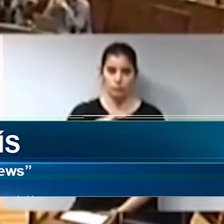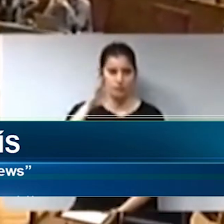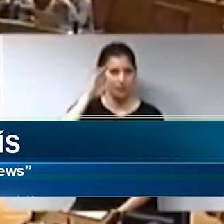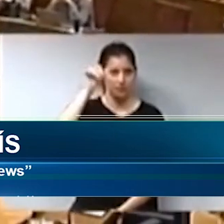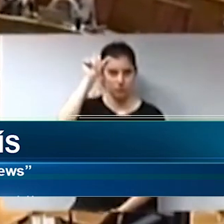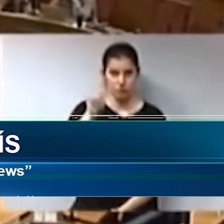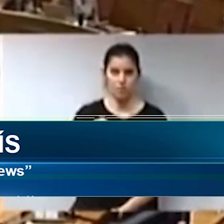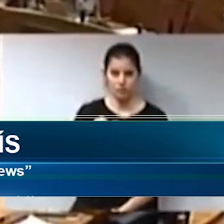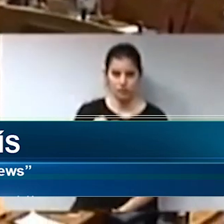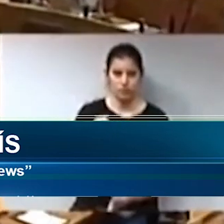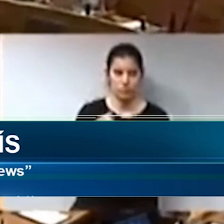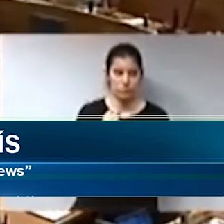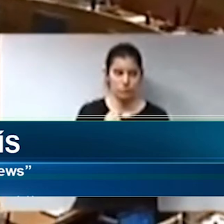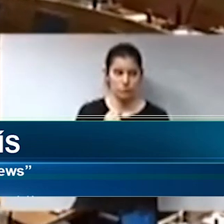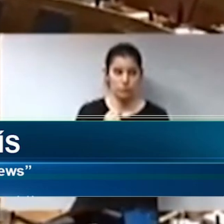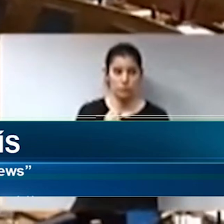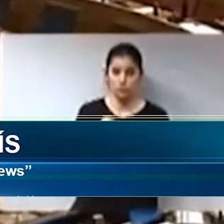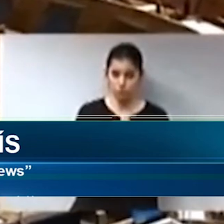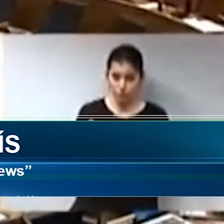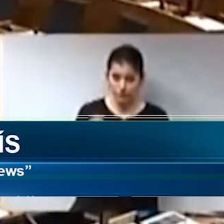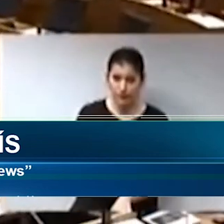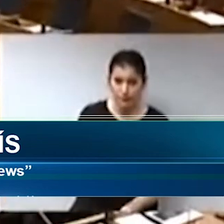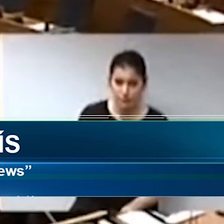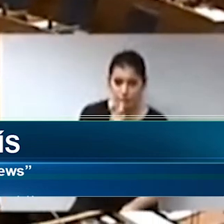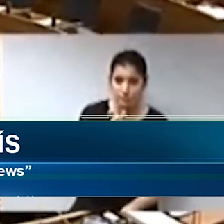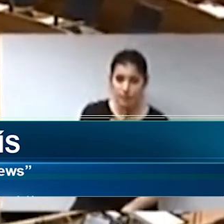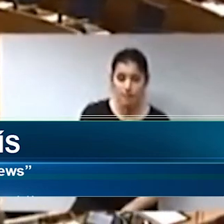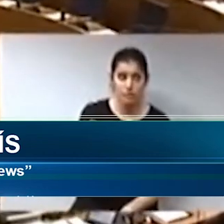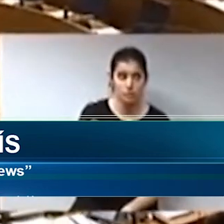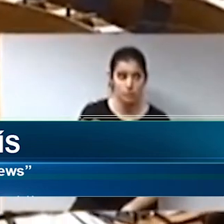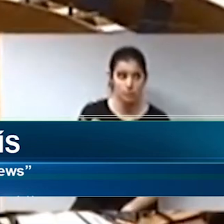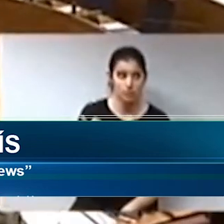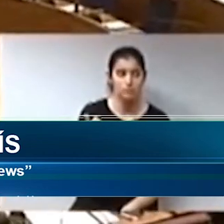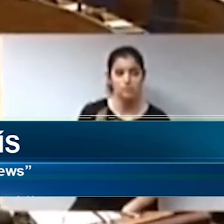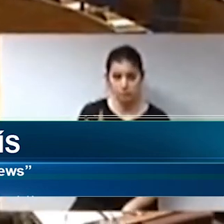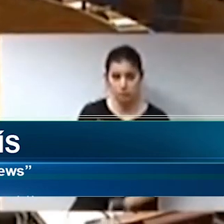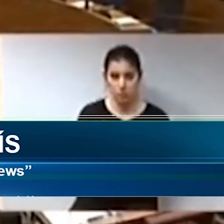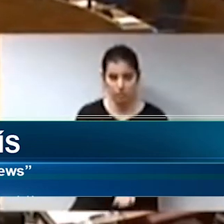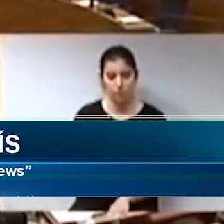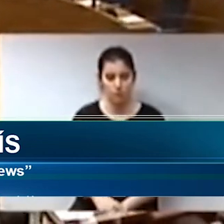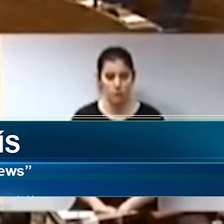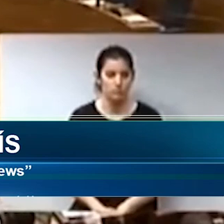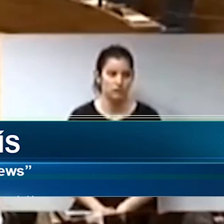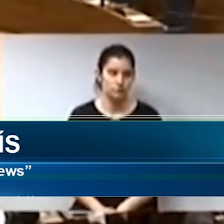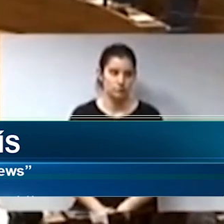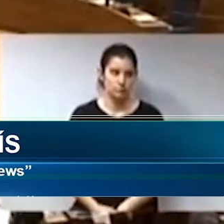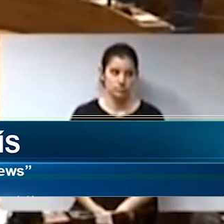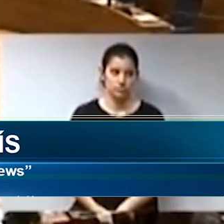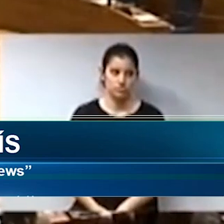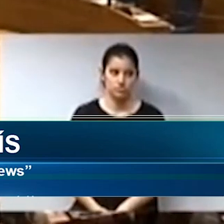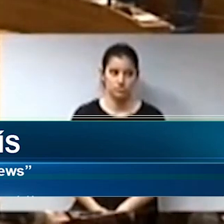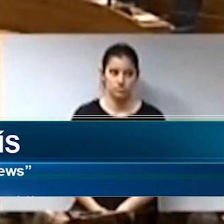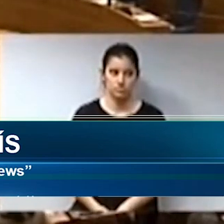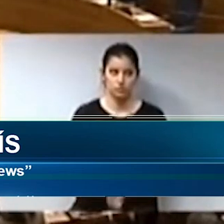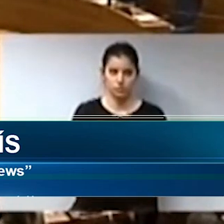putada para cada una de las corporaciones locales. Incluso las diputaciones provinciales, que eran de lo más tranquilas,